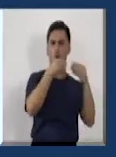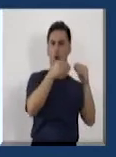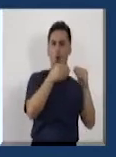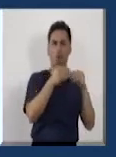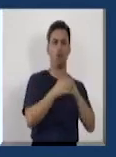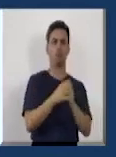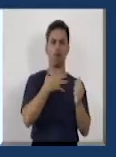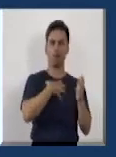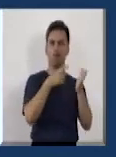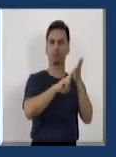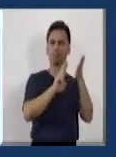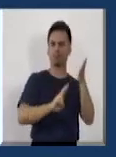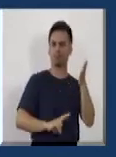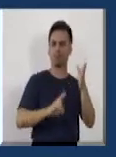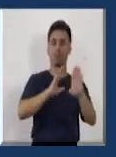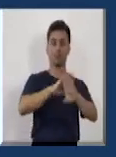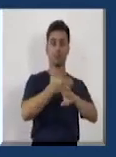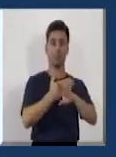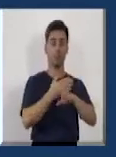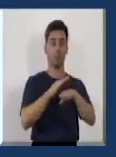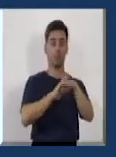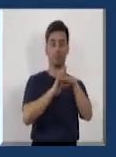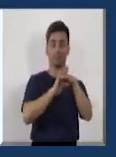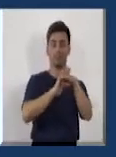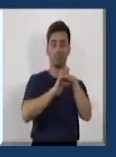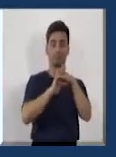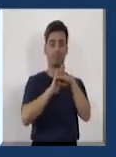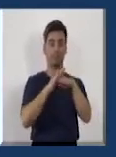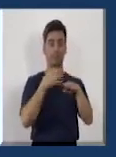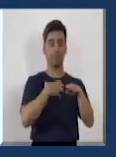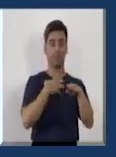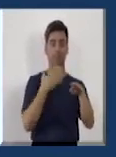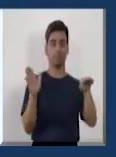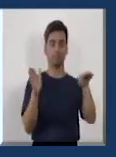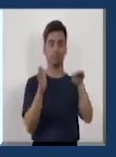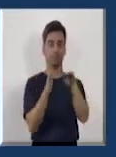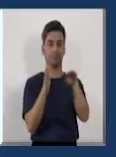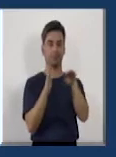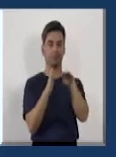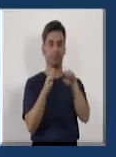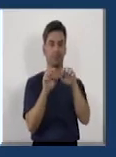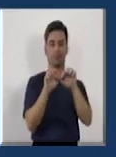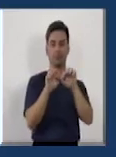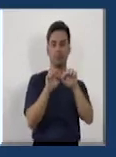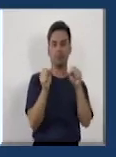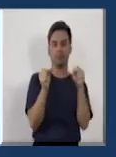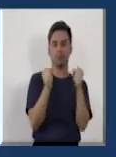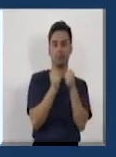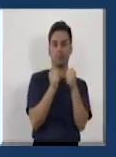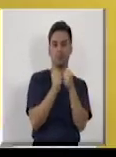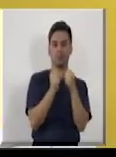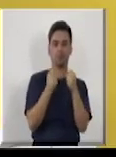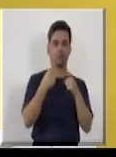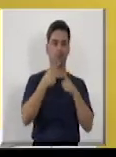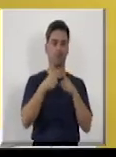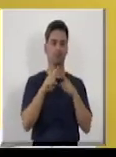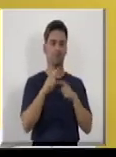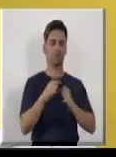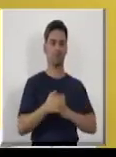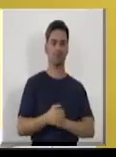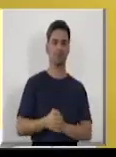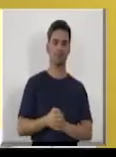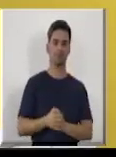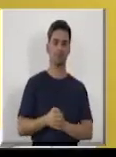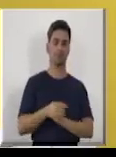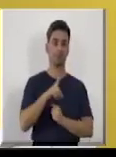cuando después de ser frotado adquiere la propiedad de atraer a otros cuerpos ligeros. Disímiles de